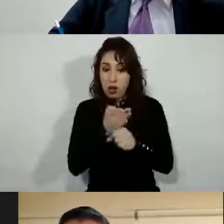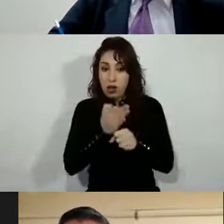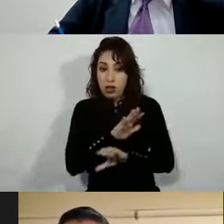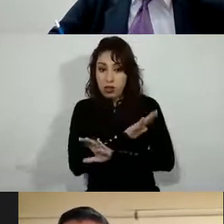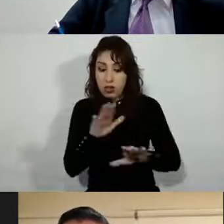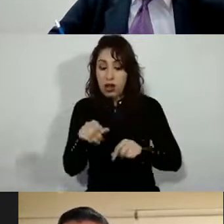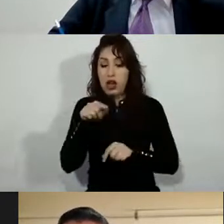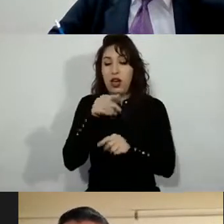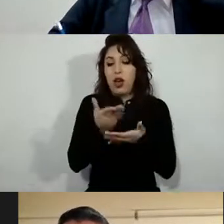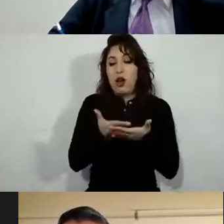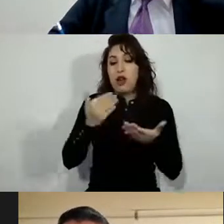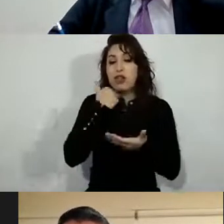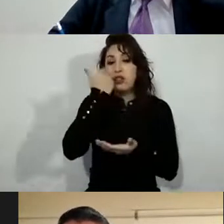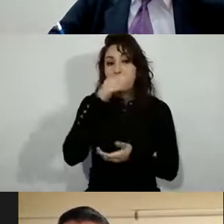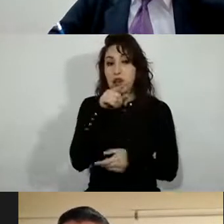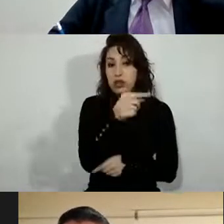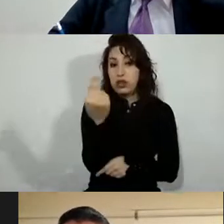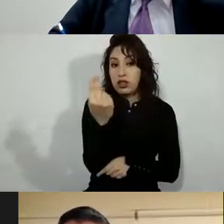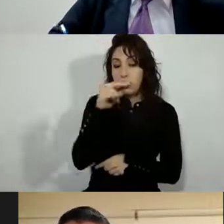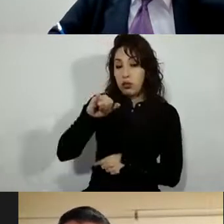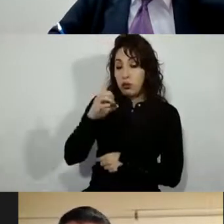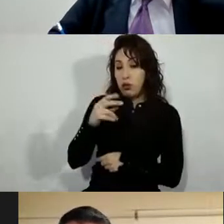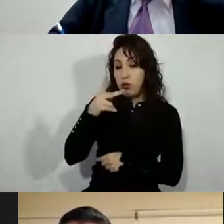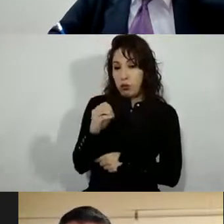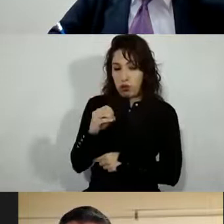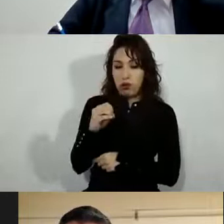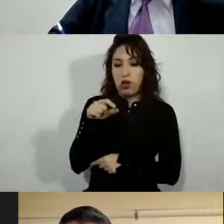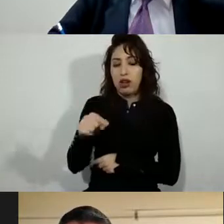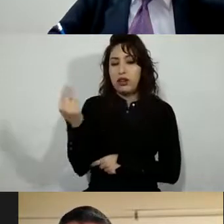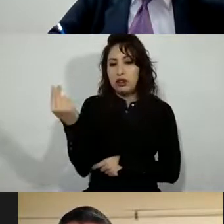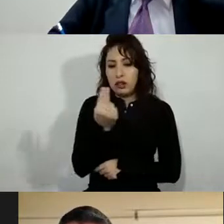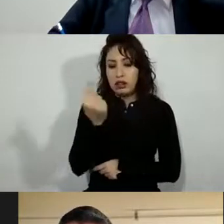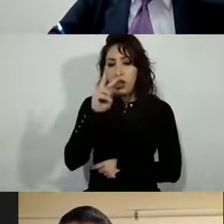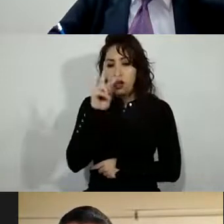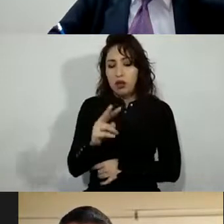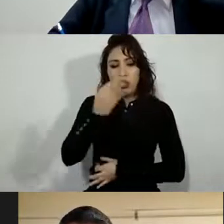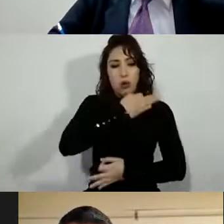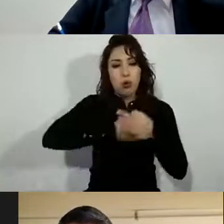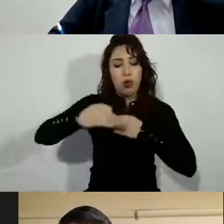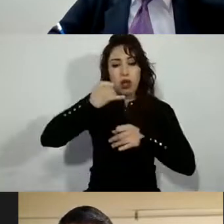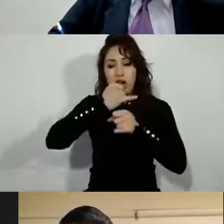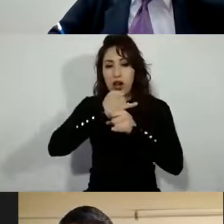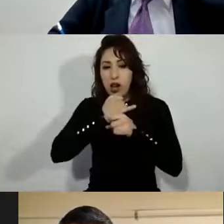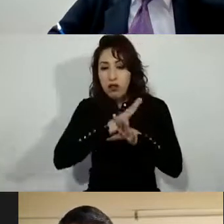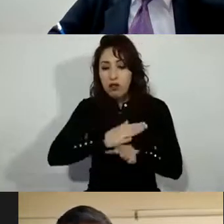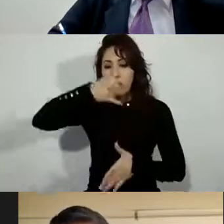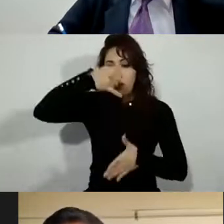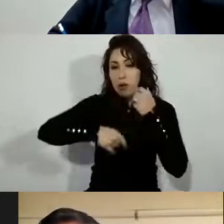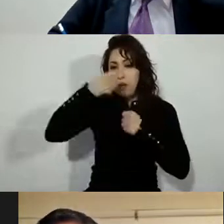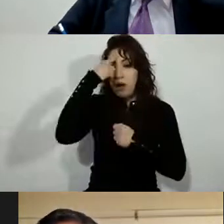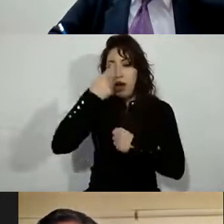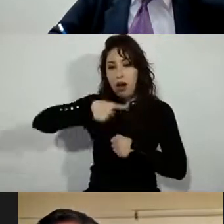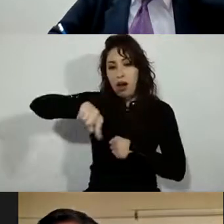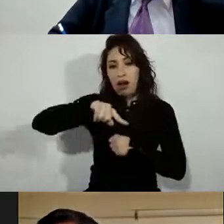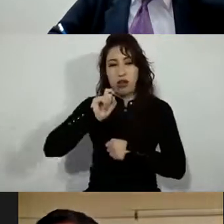de Coordinación Política los números para empezar a revisar y poder comentar con todas las fracciones parlamentarias cómo